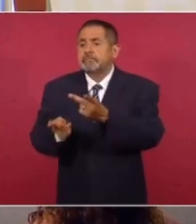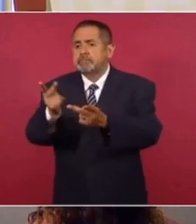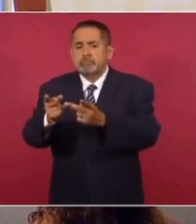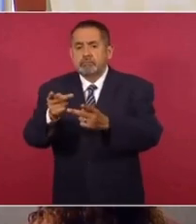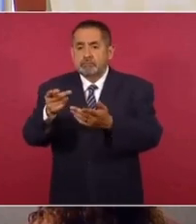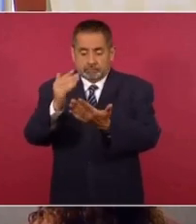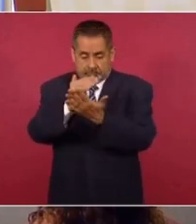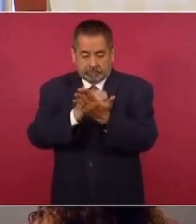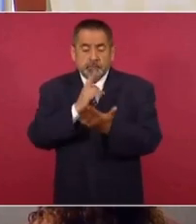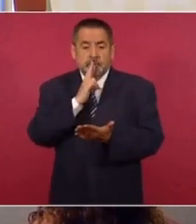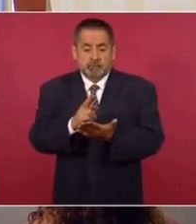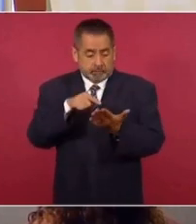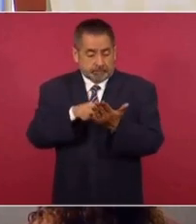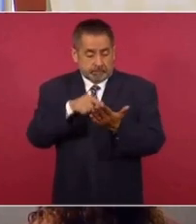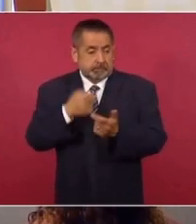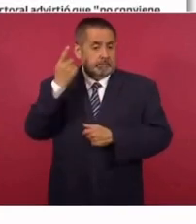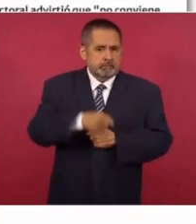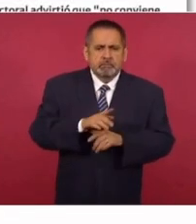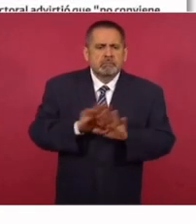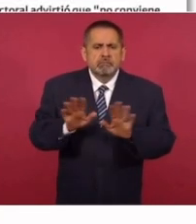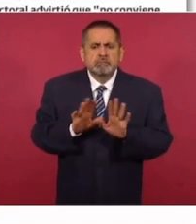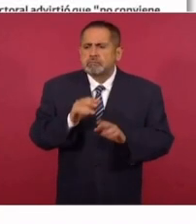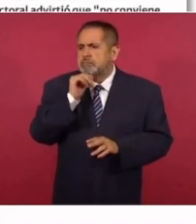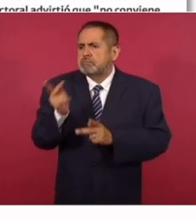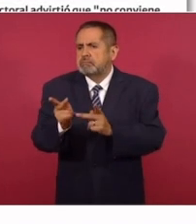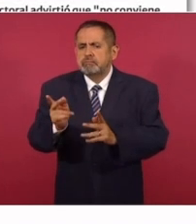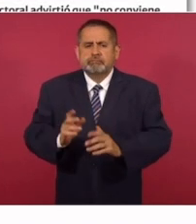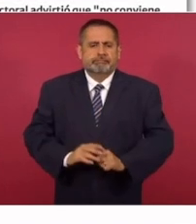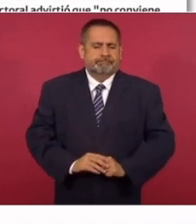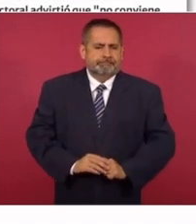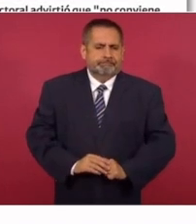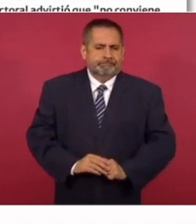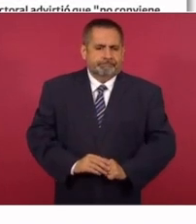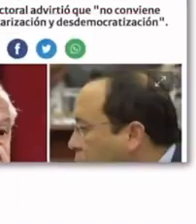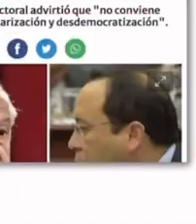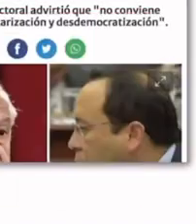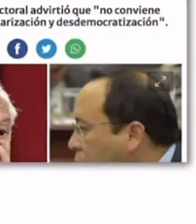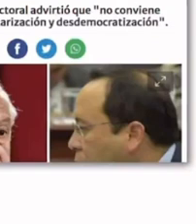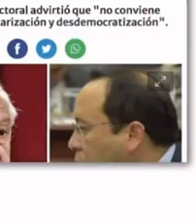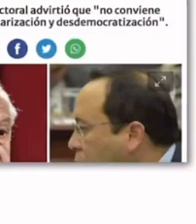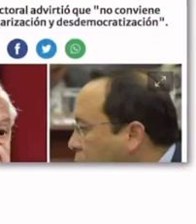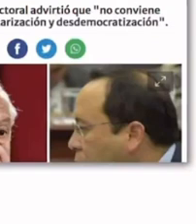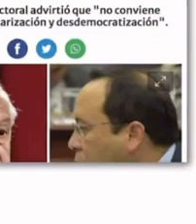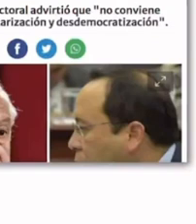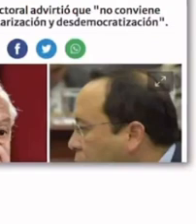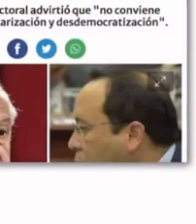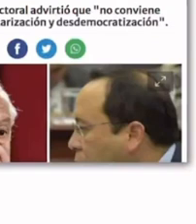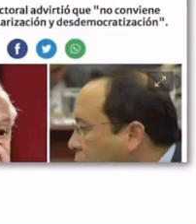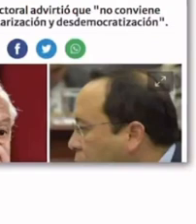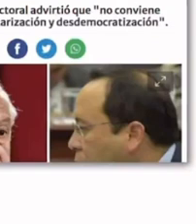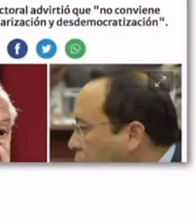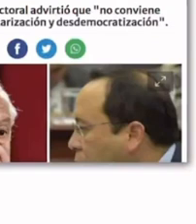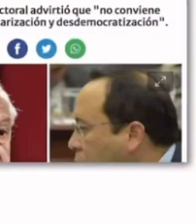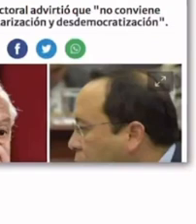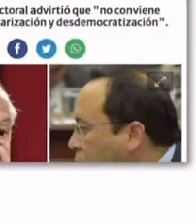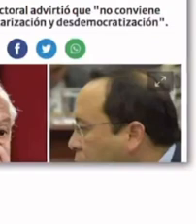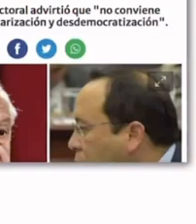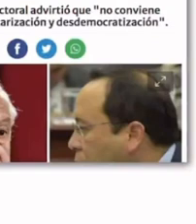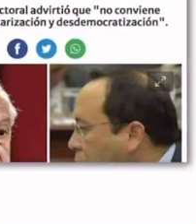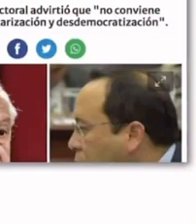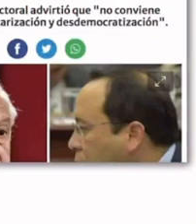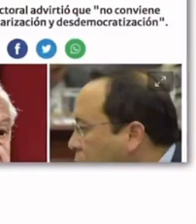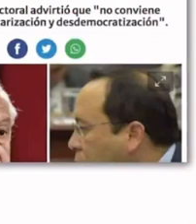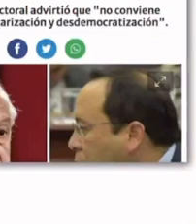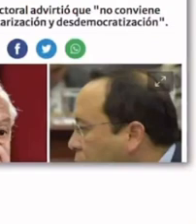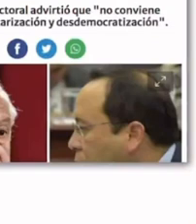carácter vinculatorio, pero sí con un peso de una opinión colectiva. Este ejercicio tiene sustento en los